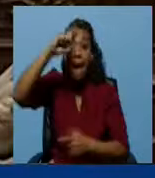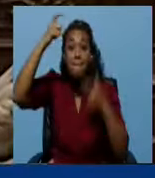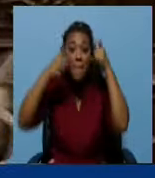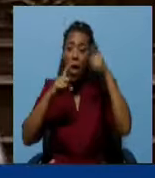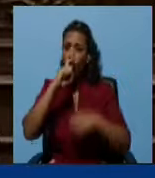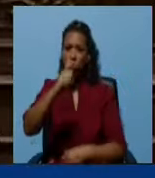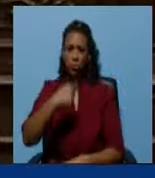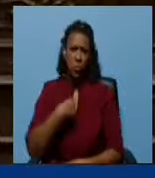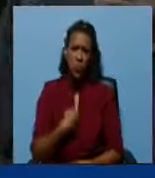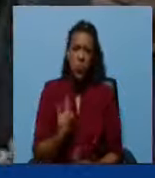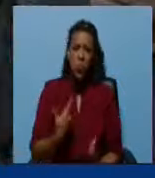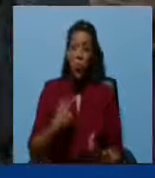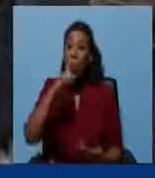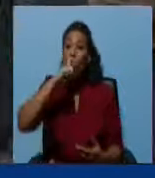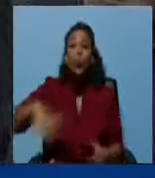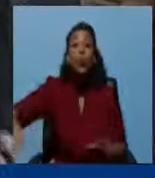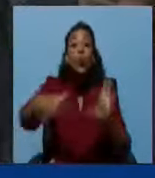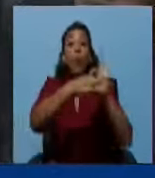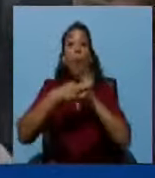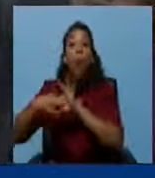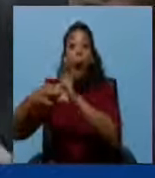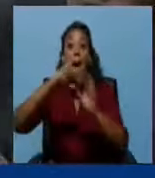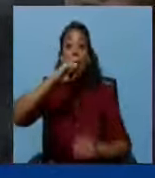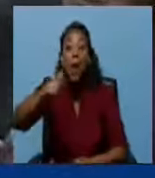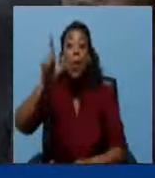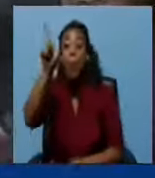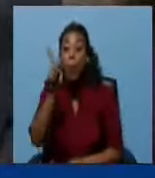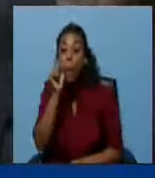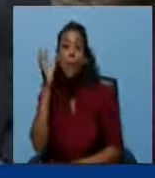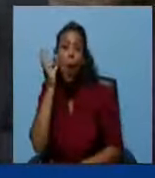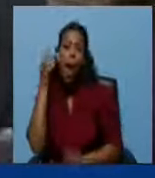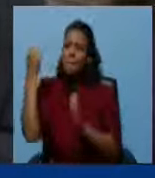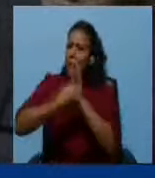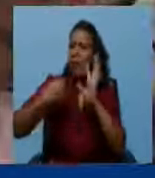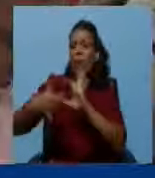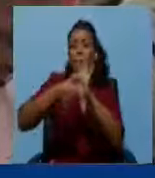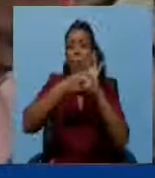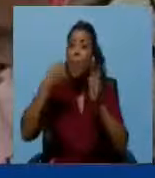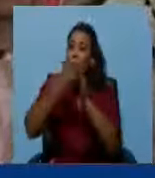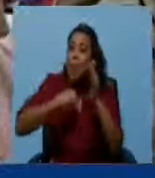Maduro. Maduro son ustedes, los hombres y mujeres que batallan.